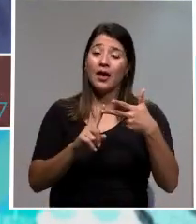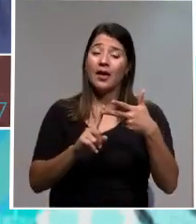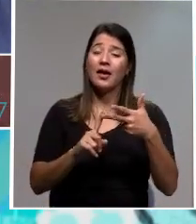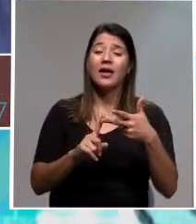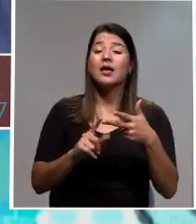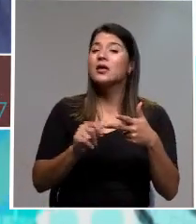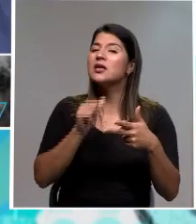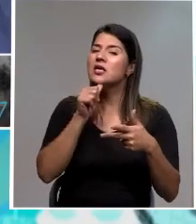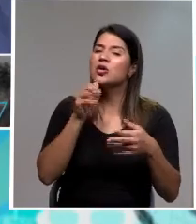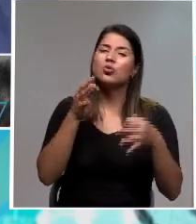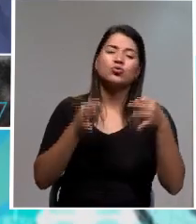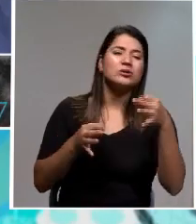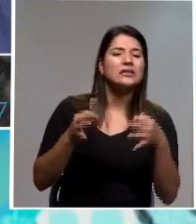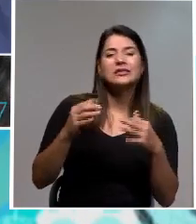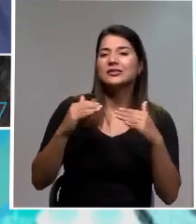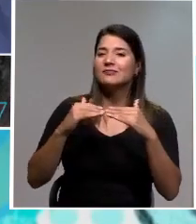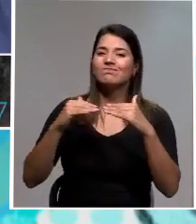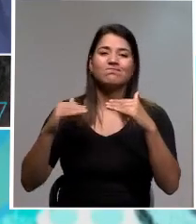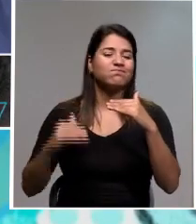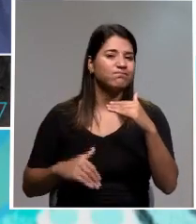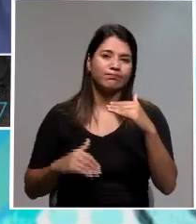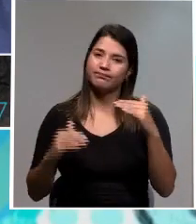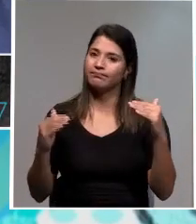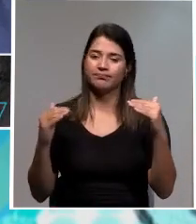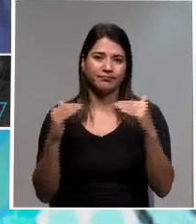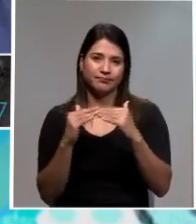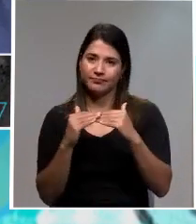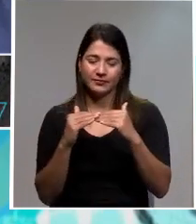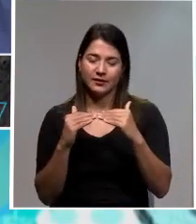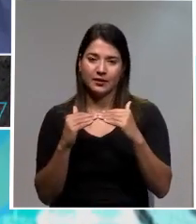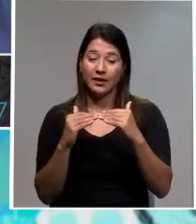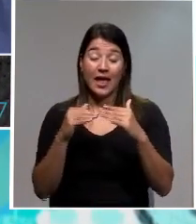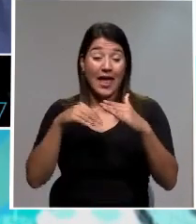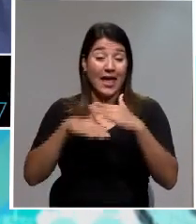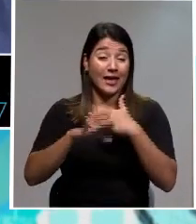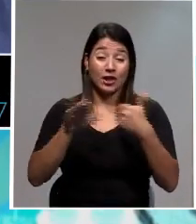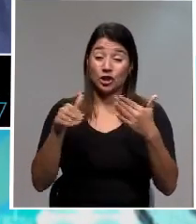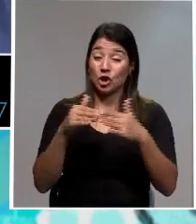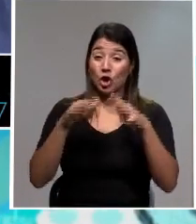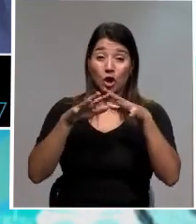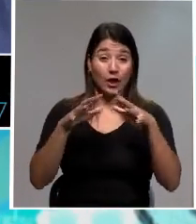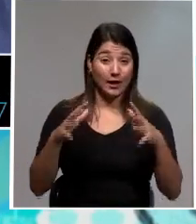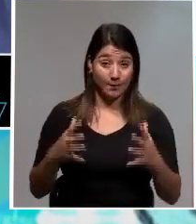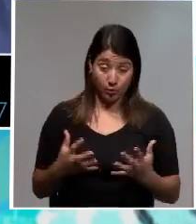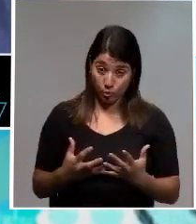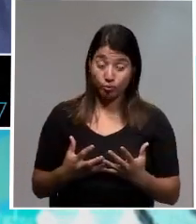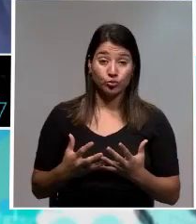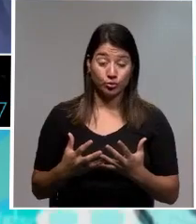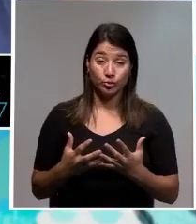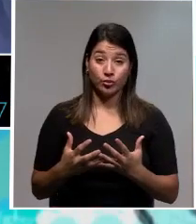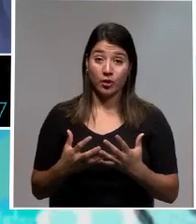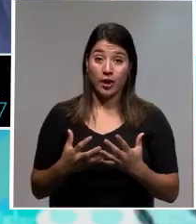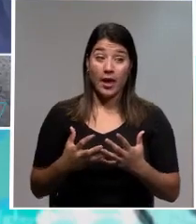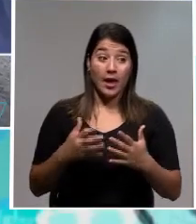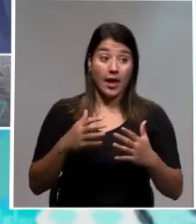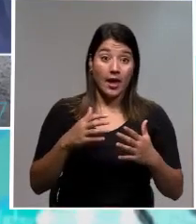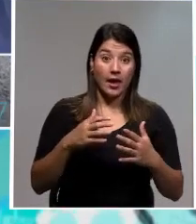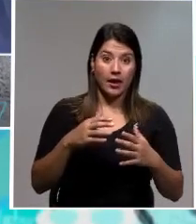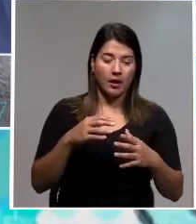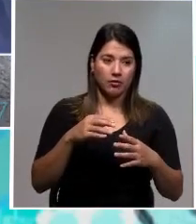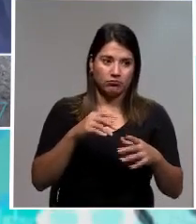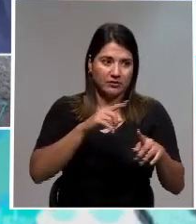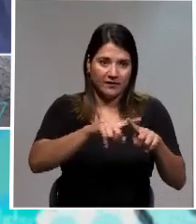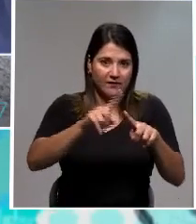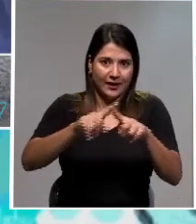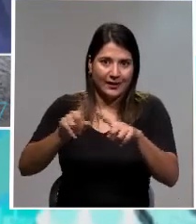injusticias, inequidades y desigualdades en todo el planeta Tierra, no solamente entre diferentes países, sino dentro de cada